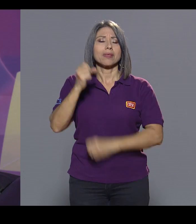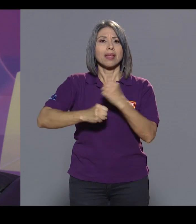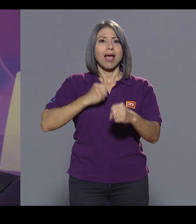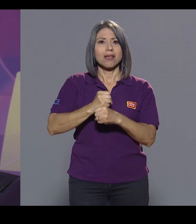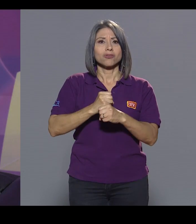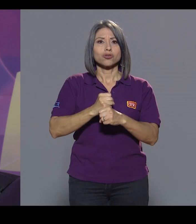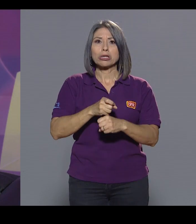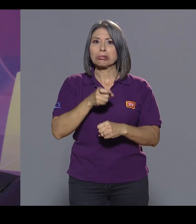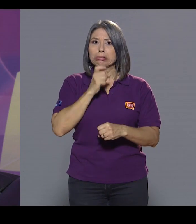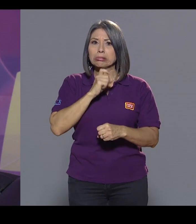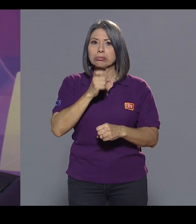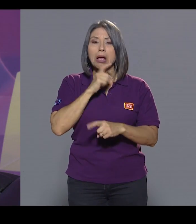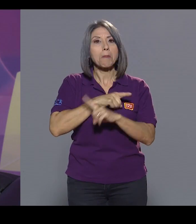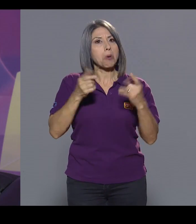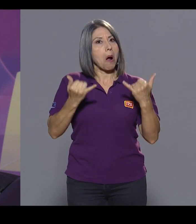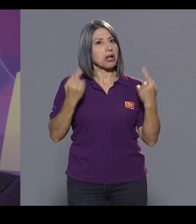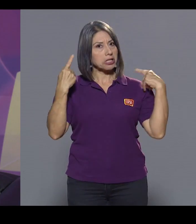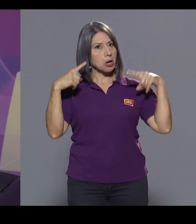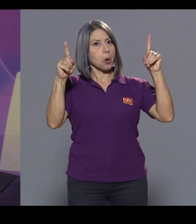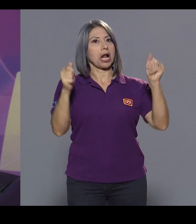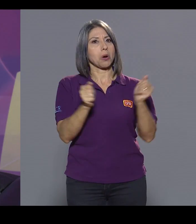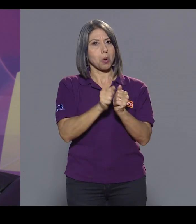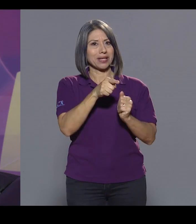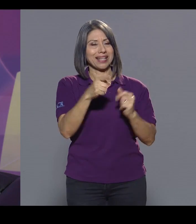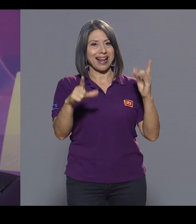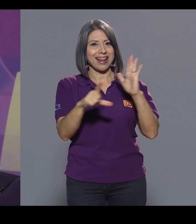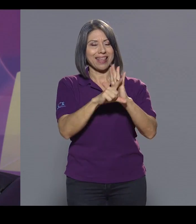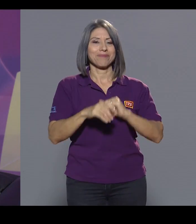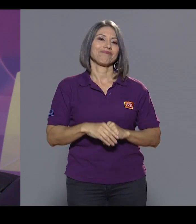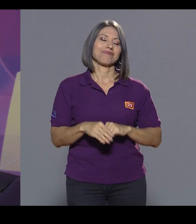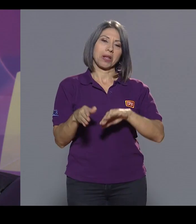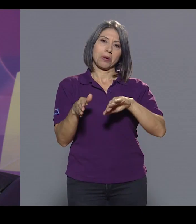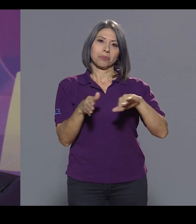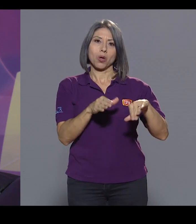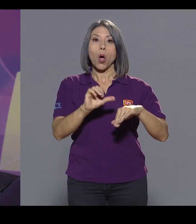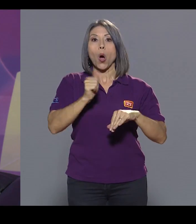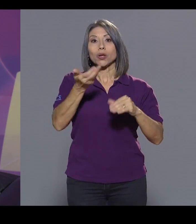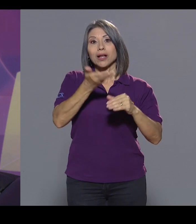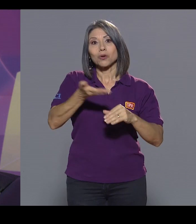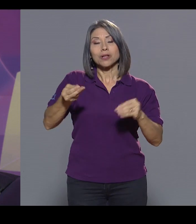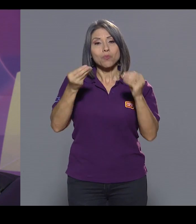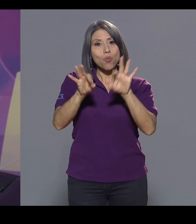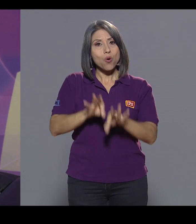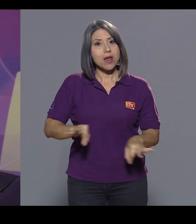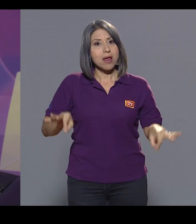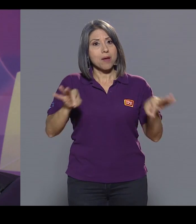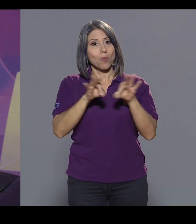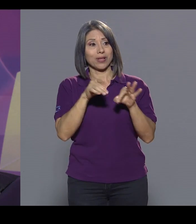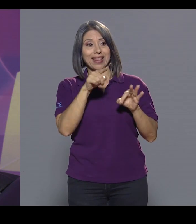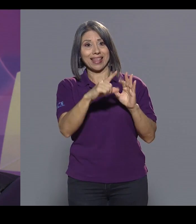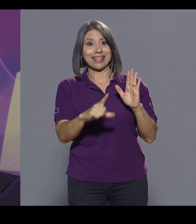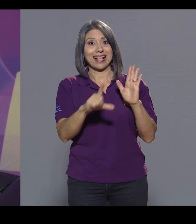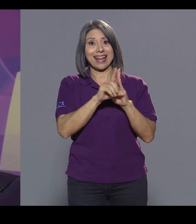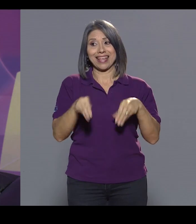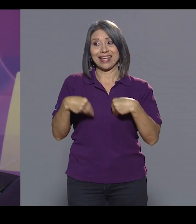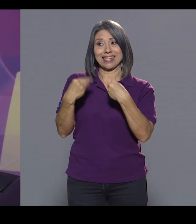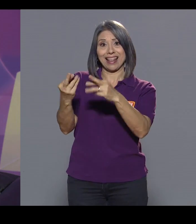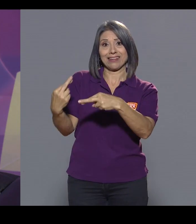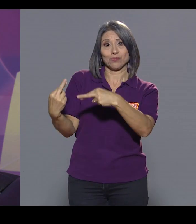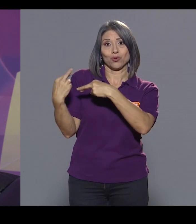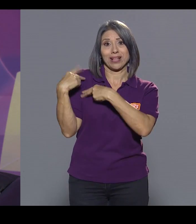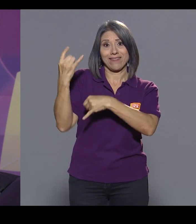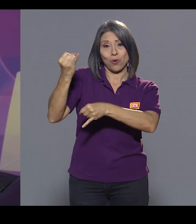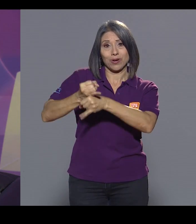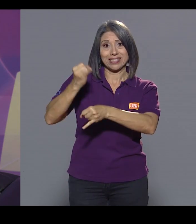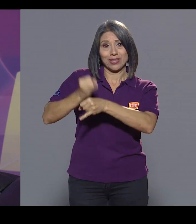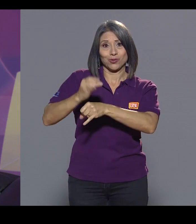se logra por medio de esta ley. El otro elemento muy importante que tiene esta ley y que se le asigna a una institución específica, que